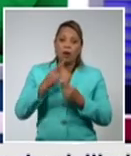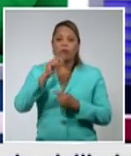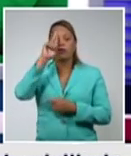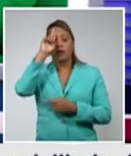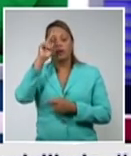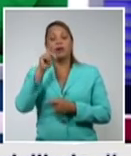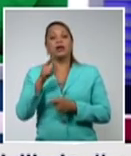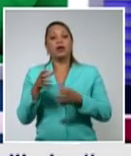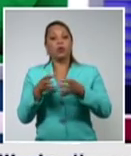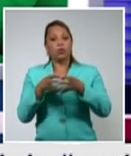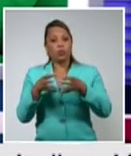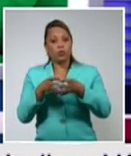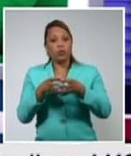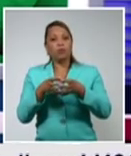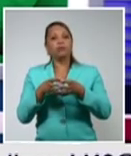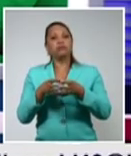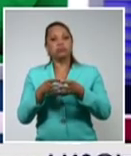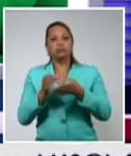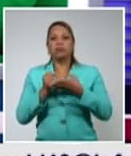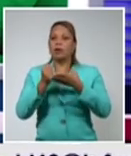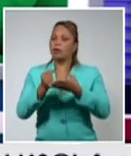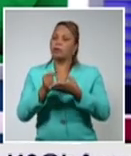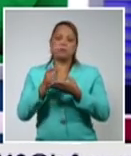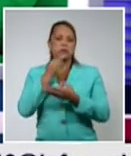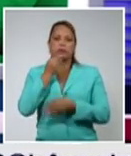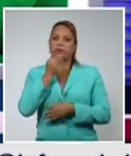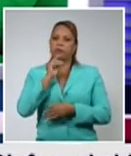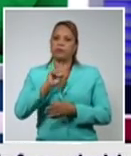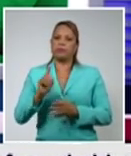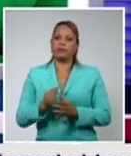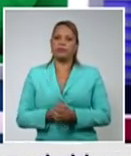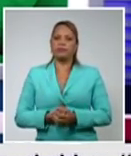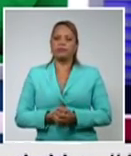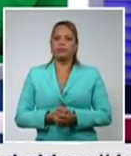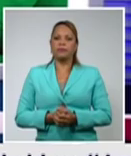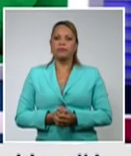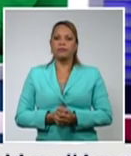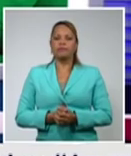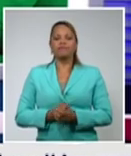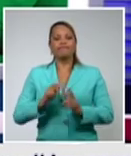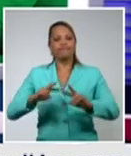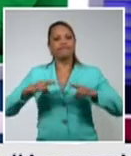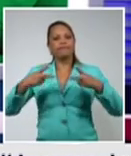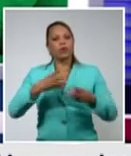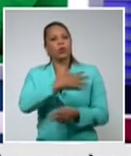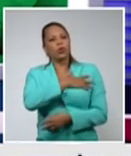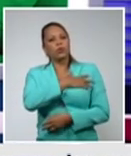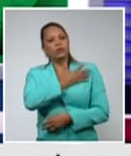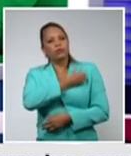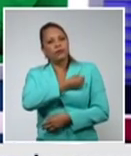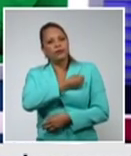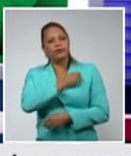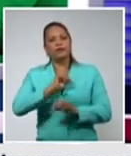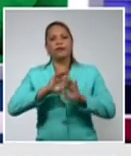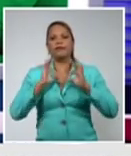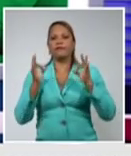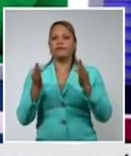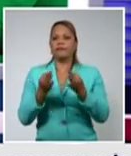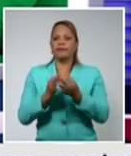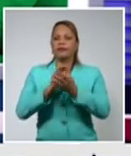de reanimación cardiopulmonar. Reiteramos nuestras condolencias a sus familiares, a sus